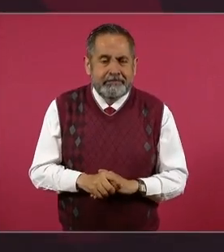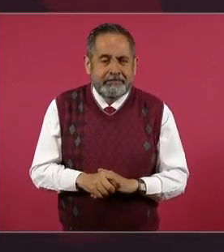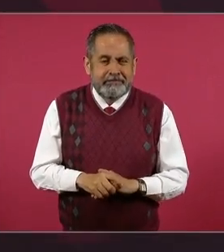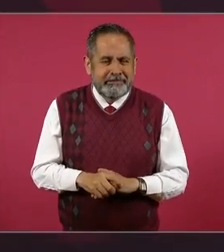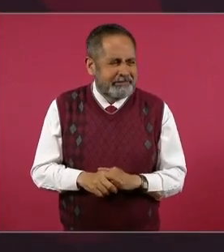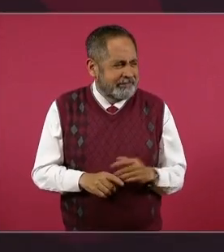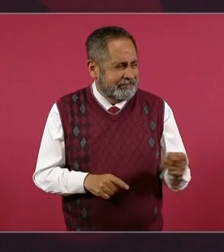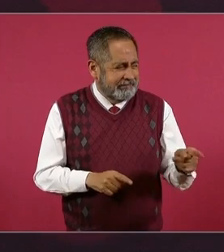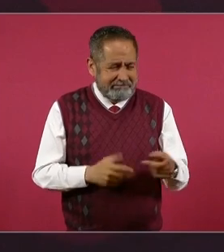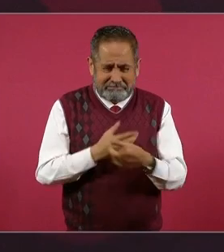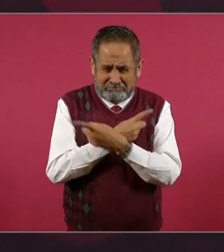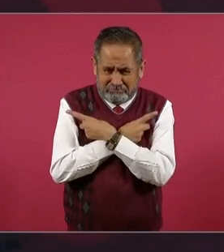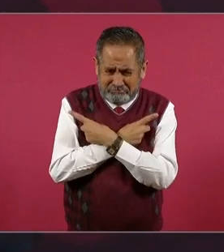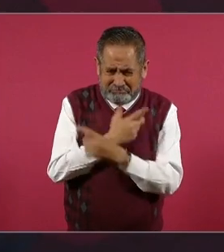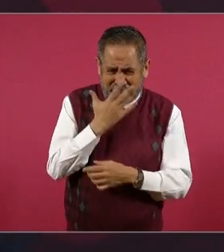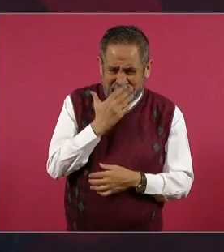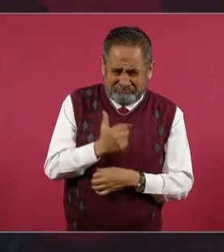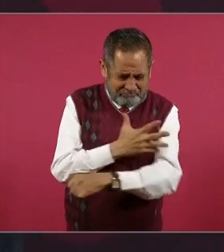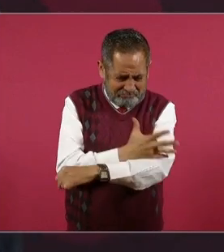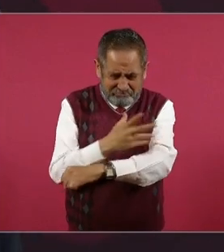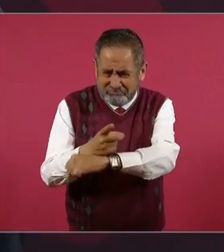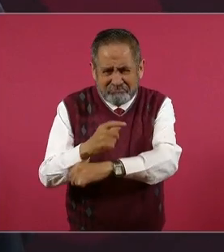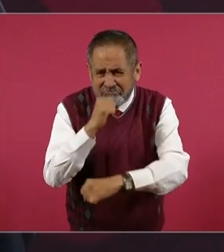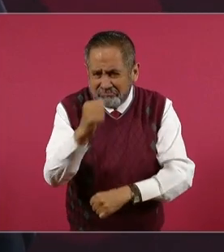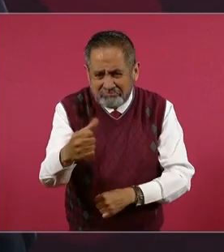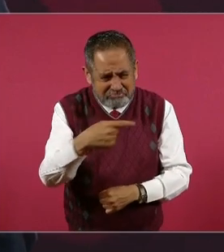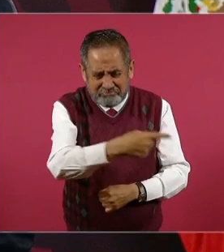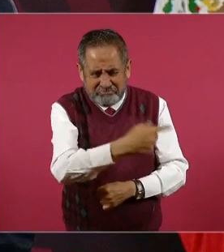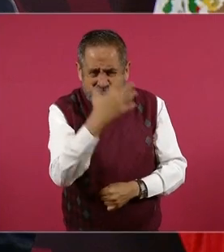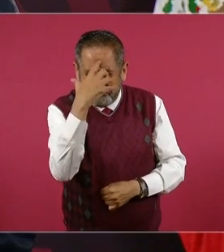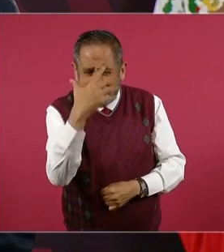¿qué autoridad moral tienen?